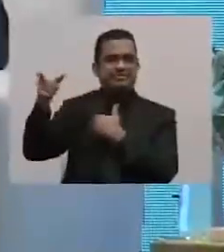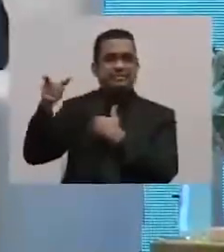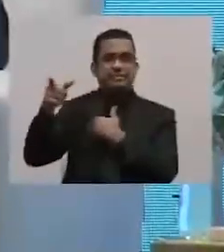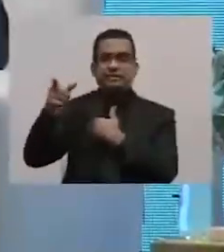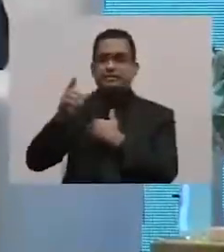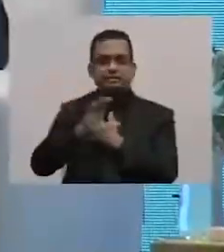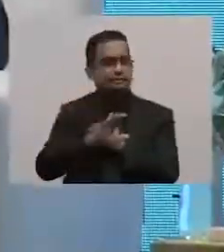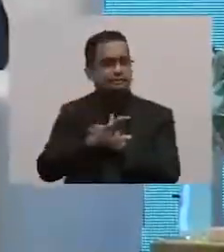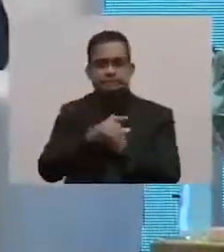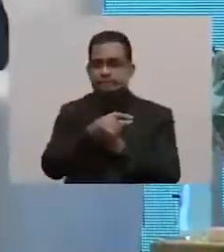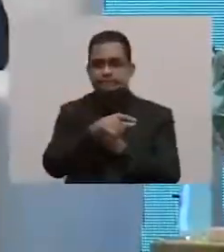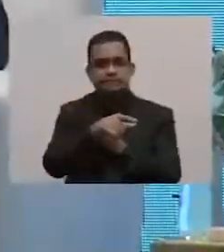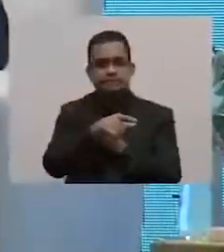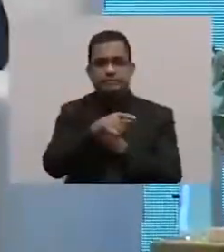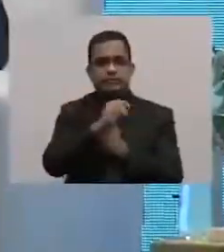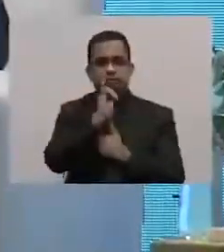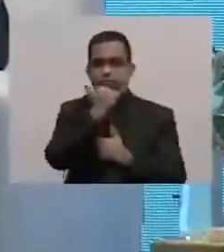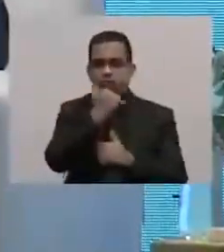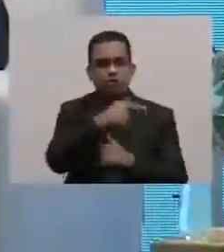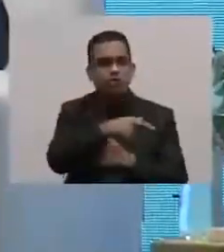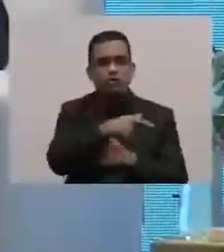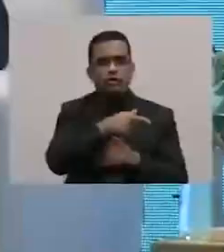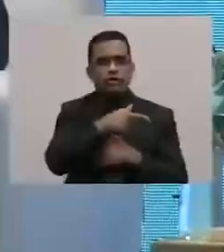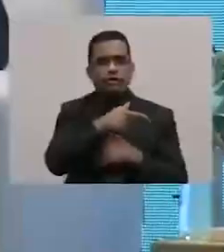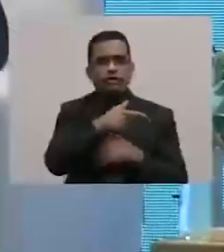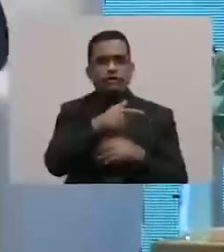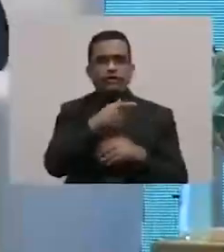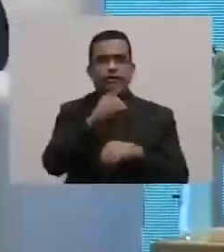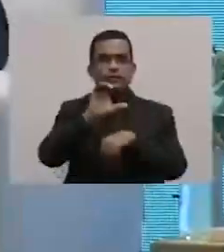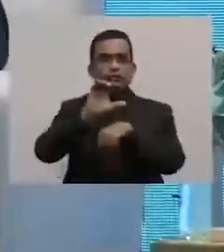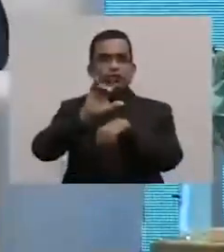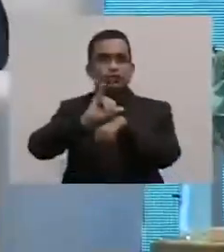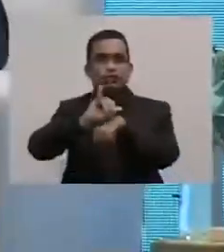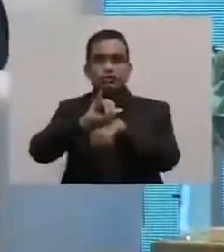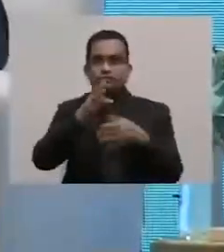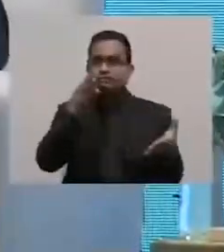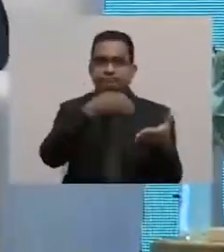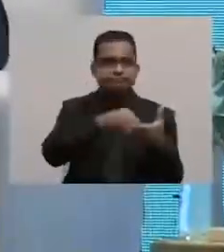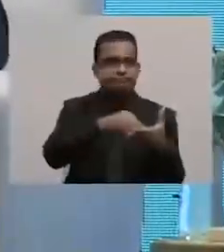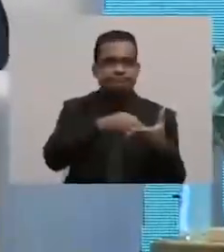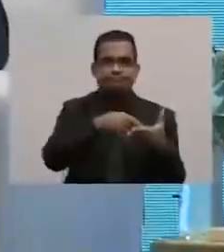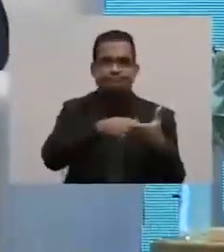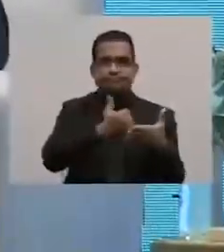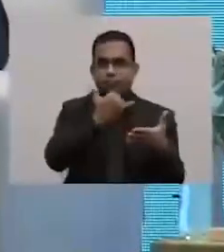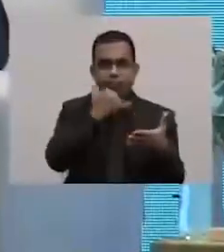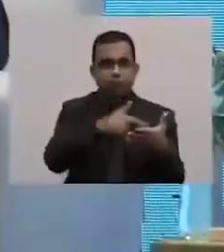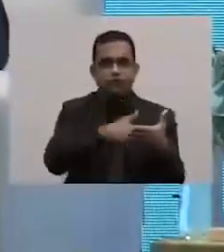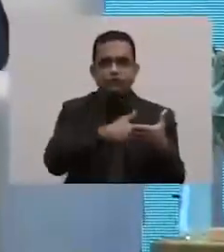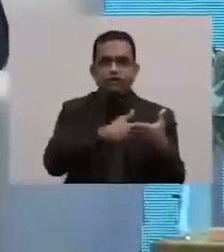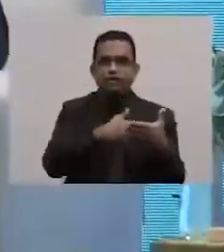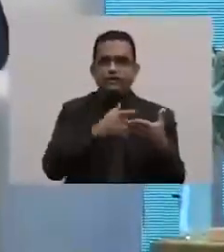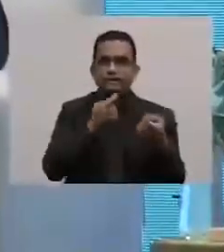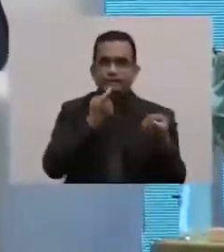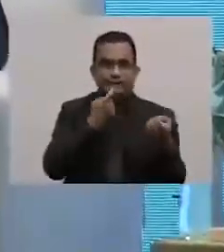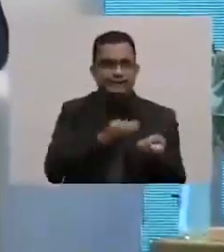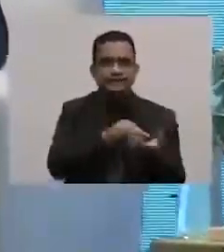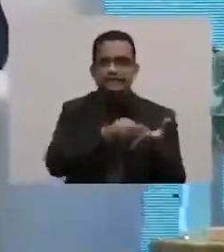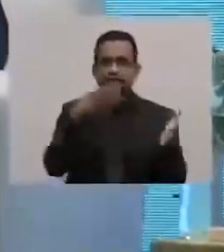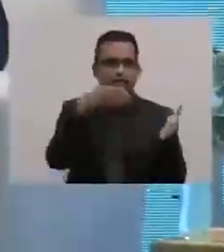por inmoralidad asociado con la iglesia católica, puesto que el divorcio no se permitía, era una cosa, un pecado en esa